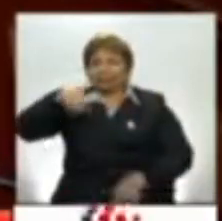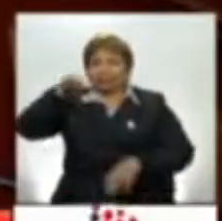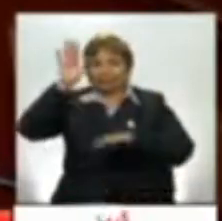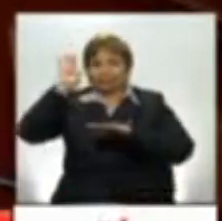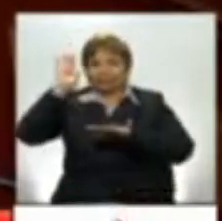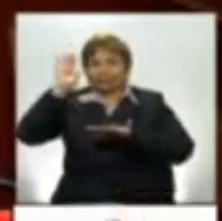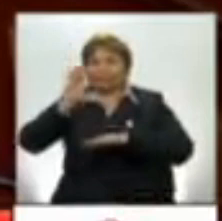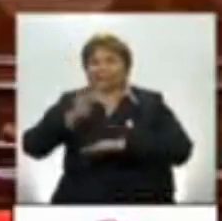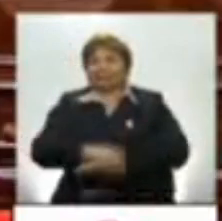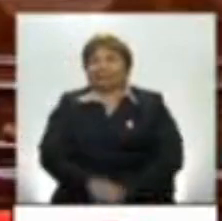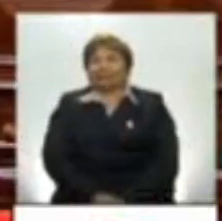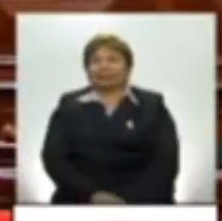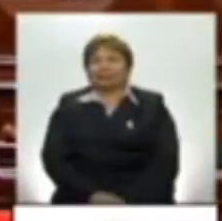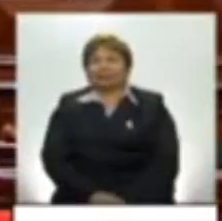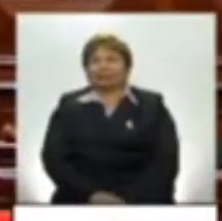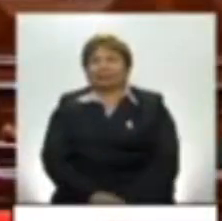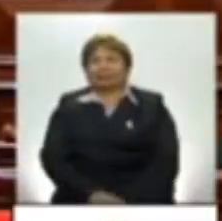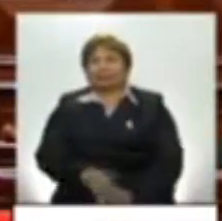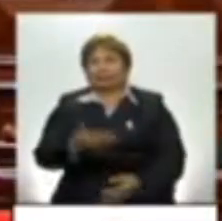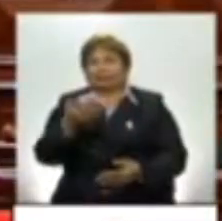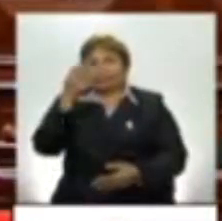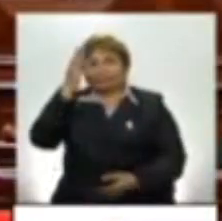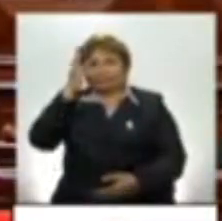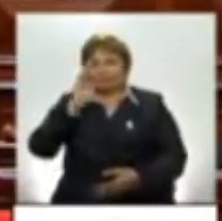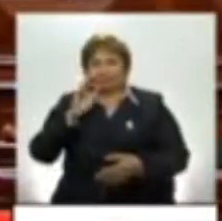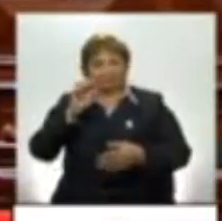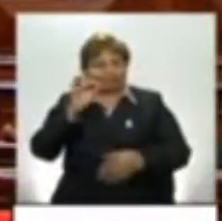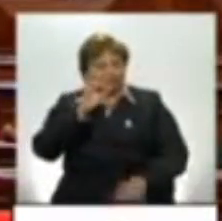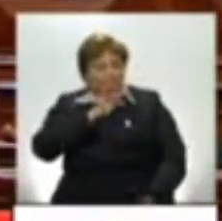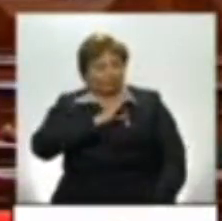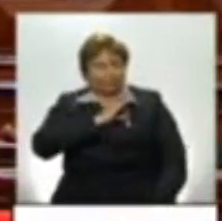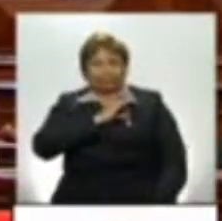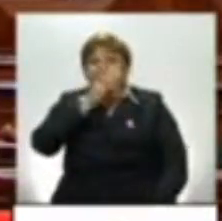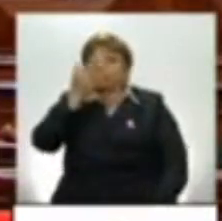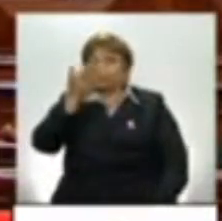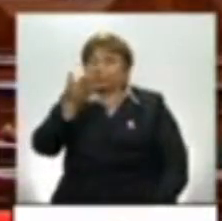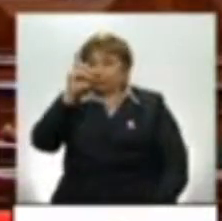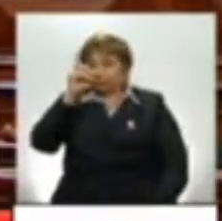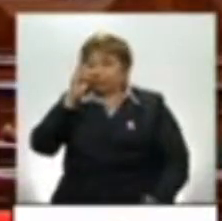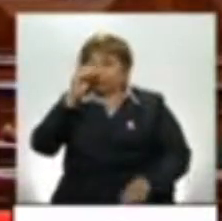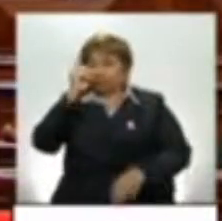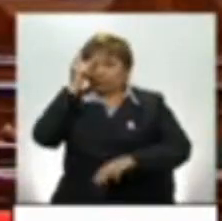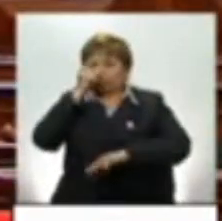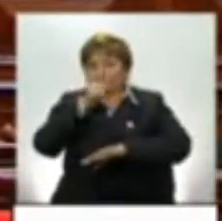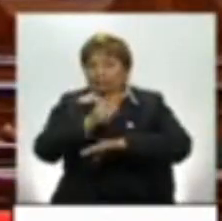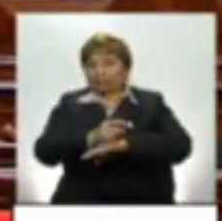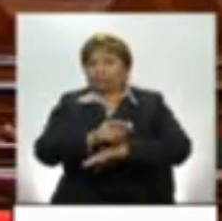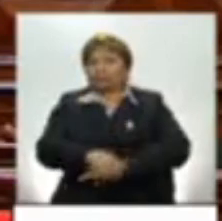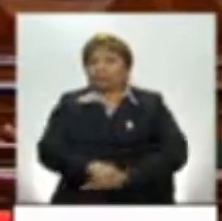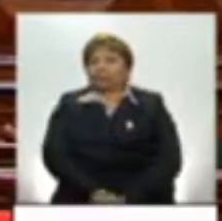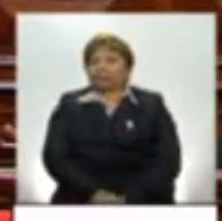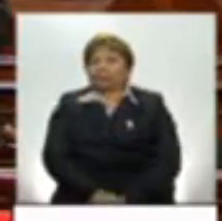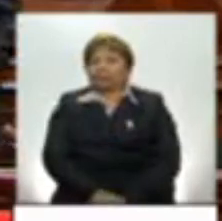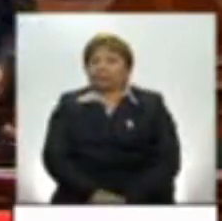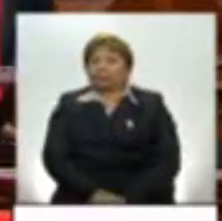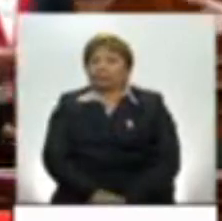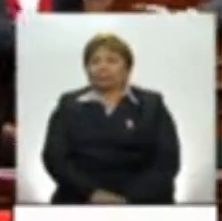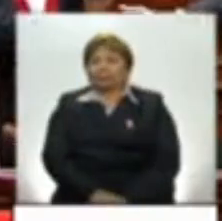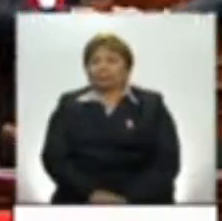juro. Si así lo hace, que Dios y la patria la premien, sino que él y la nación se lo demanden.